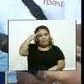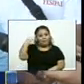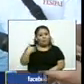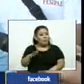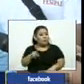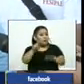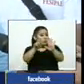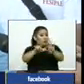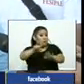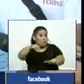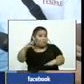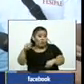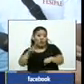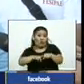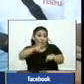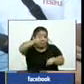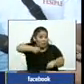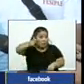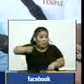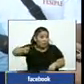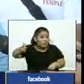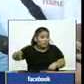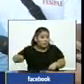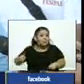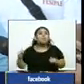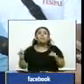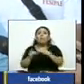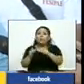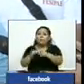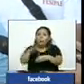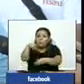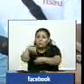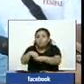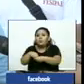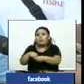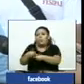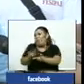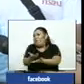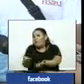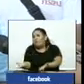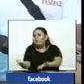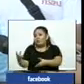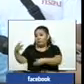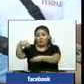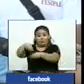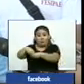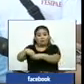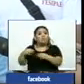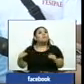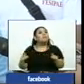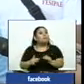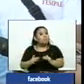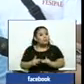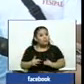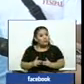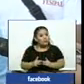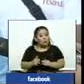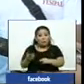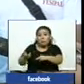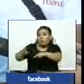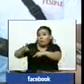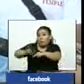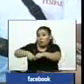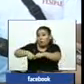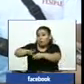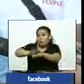$6,000 su sueldo, incluyendo pues los gastos de representación. Así pues también se aumentaron